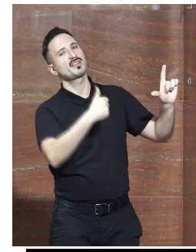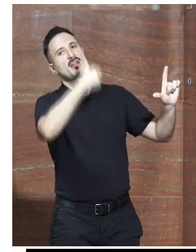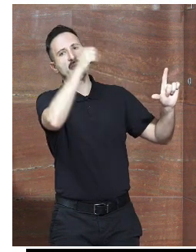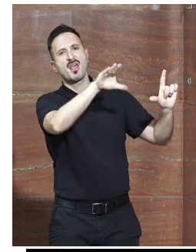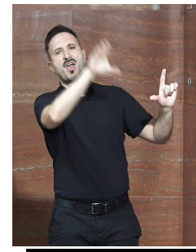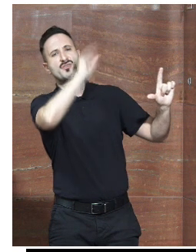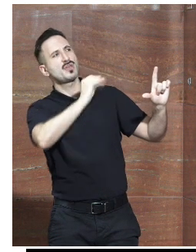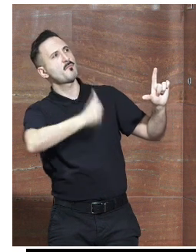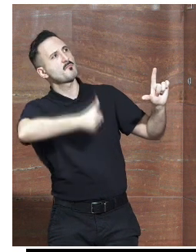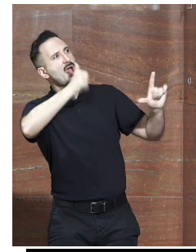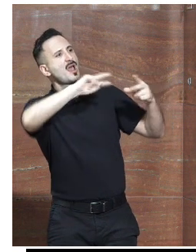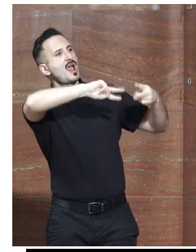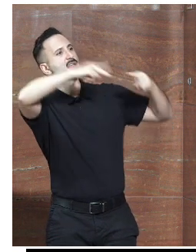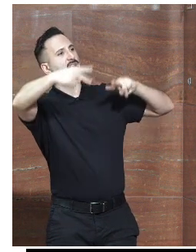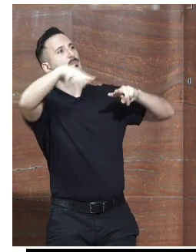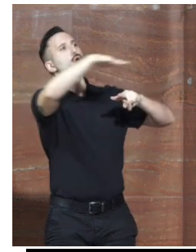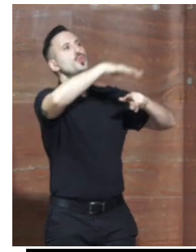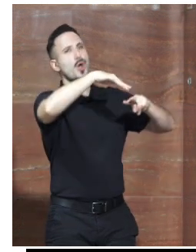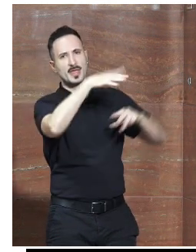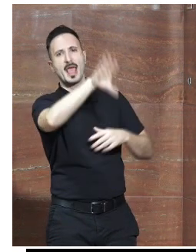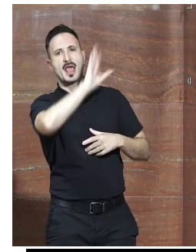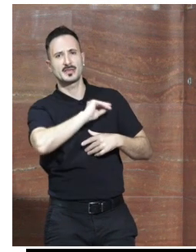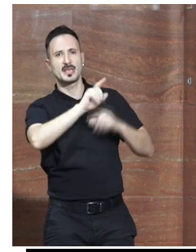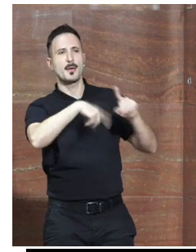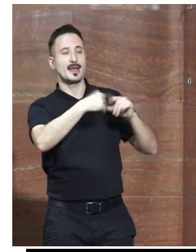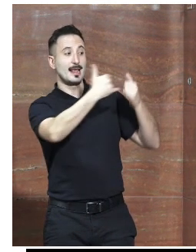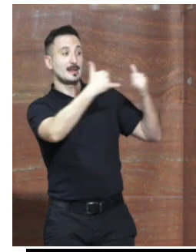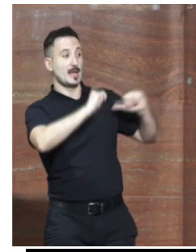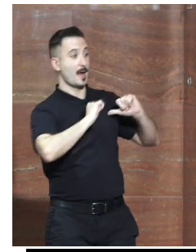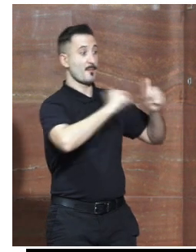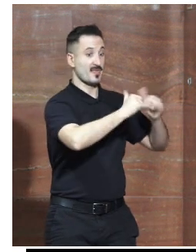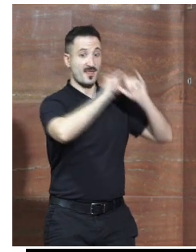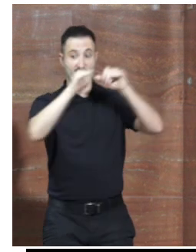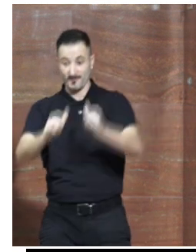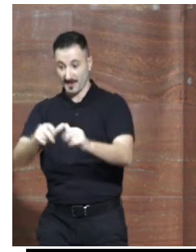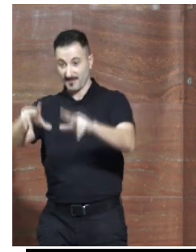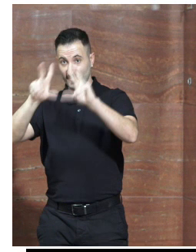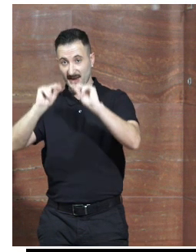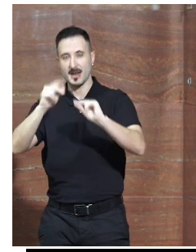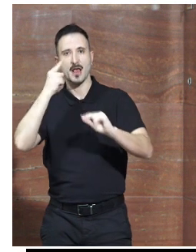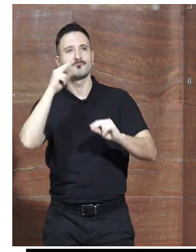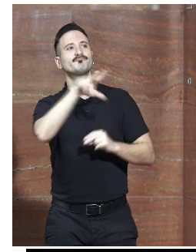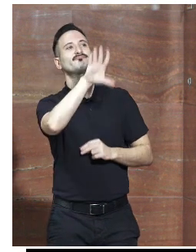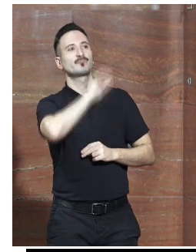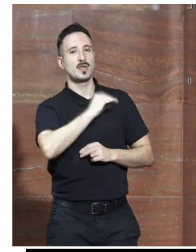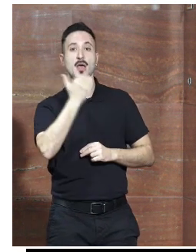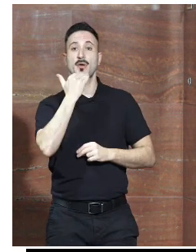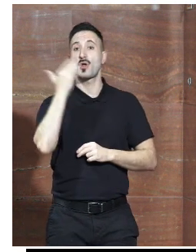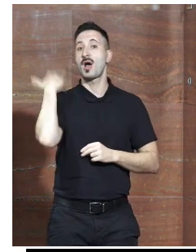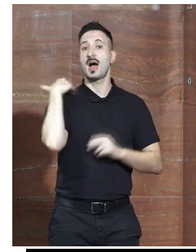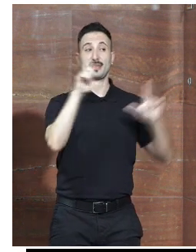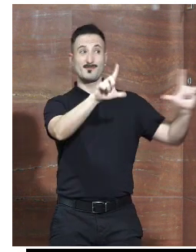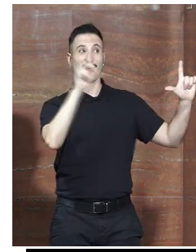entienden mejor los intercambiadores, se entiende el final e inicio de líneas. En el mapa anterior veíamos que, por ejemplo, la línea 3, una